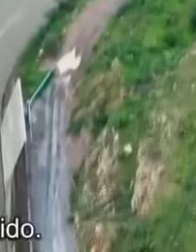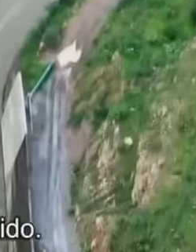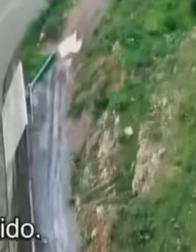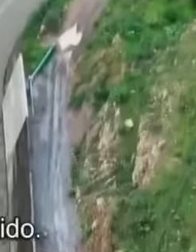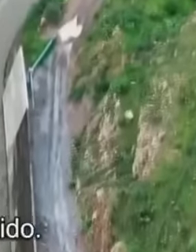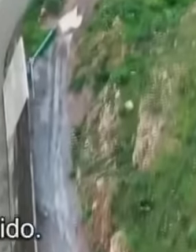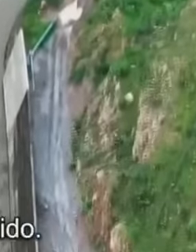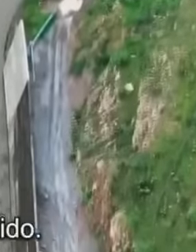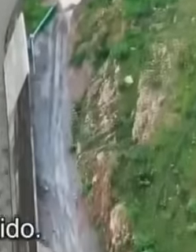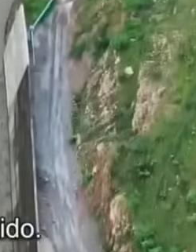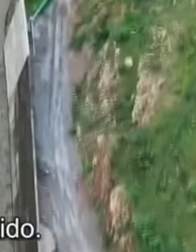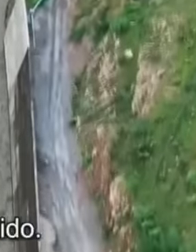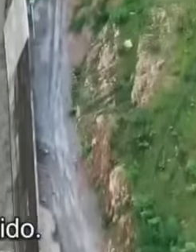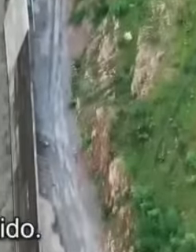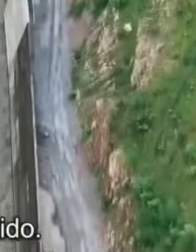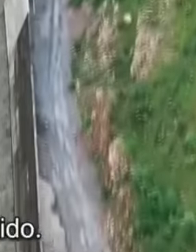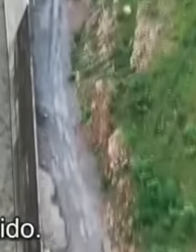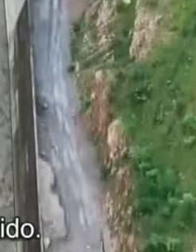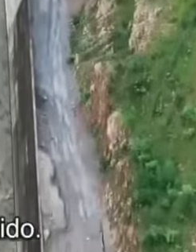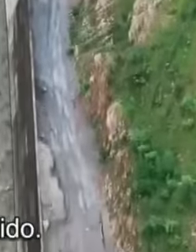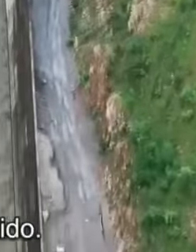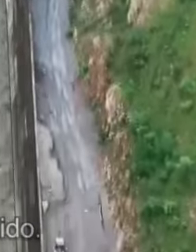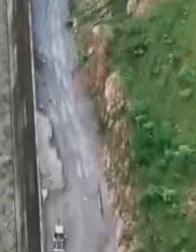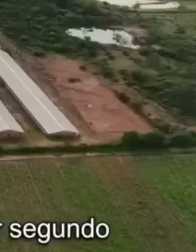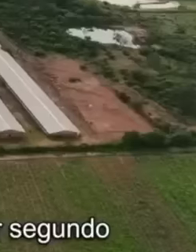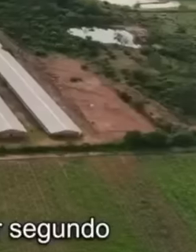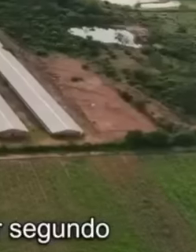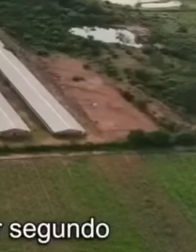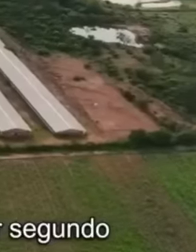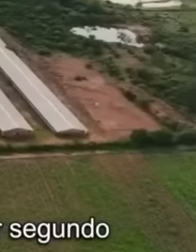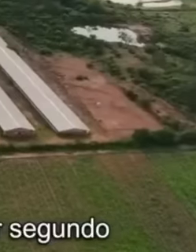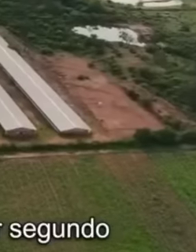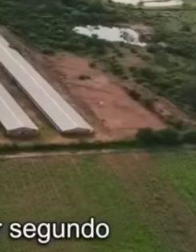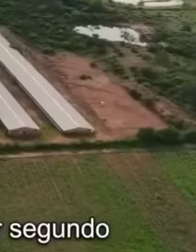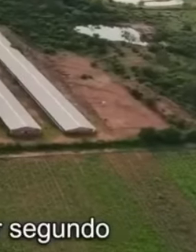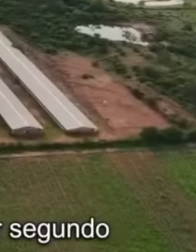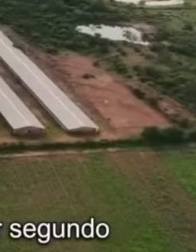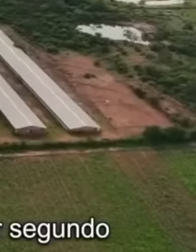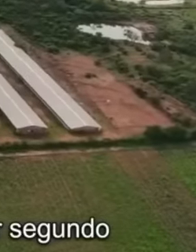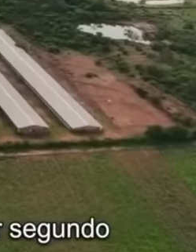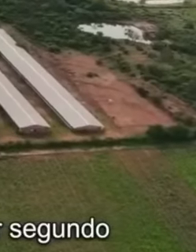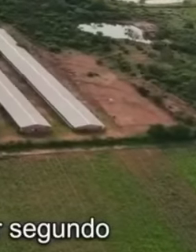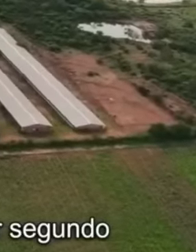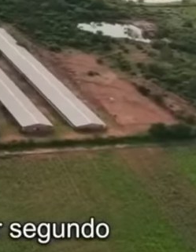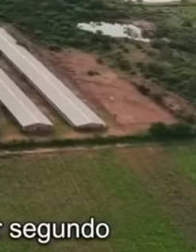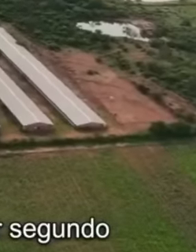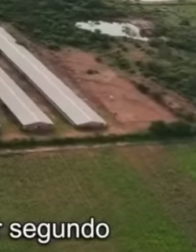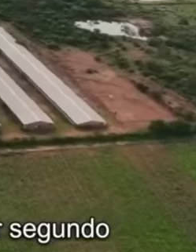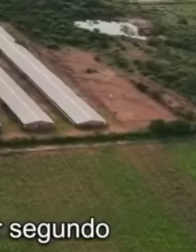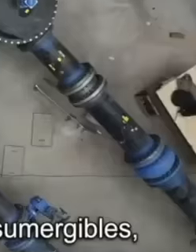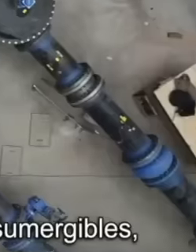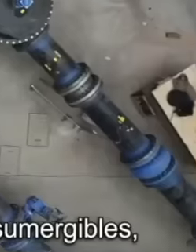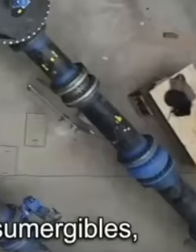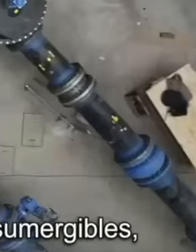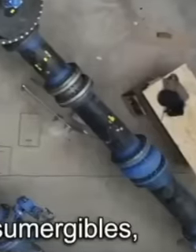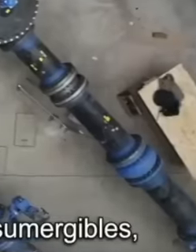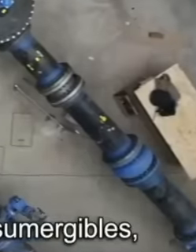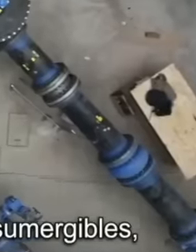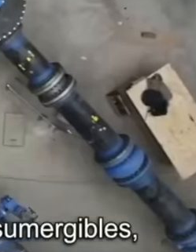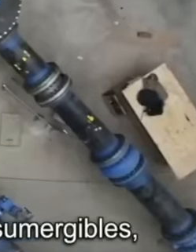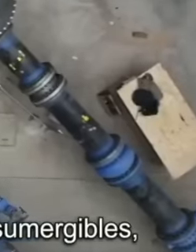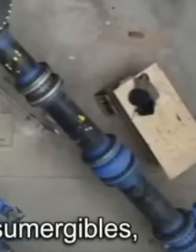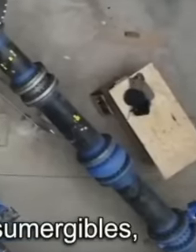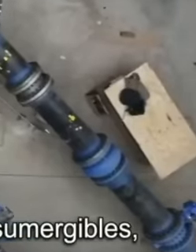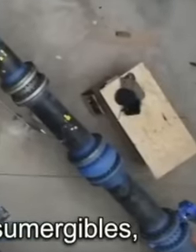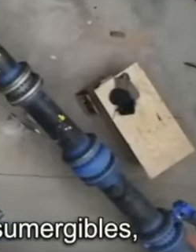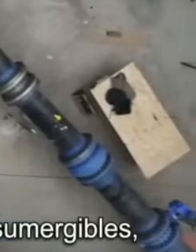el acueducto El Zapotillo El Salto ya fue concluido. Tiene capacidad para conducir 2 metros cúbicos por segundo y cuenta con una planta